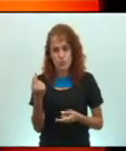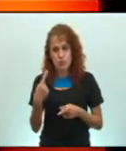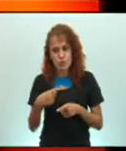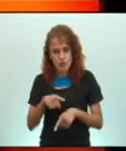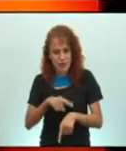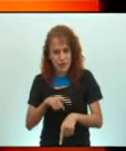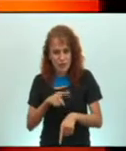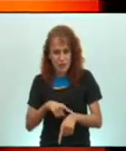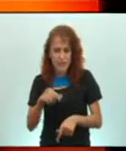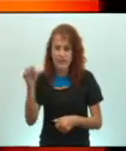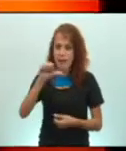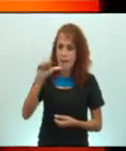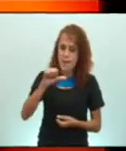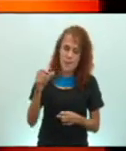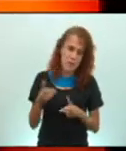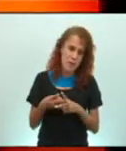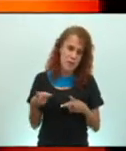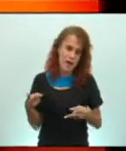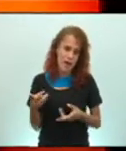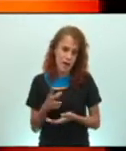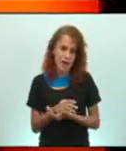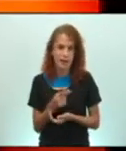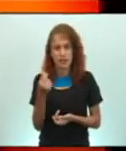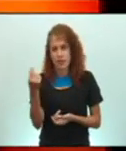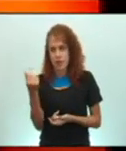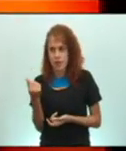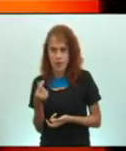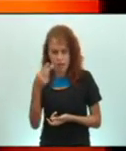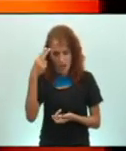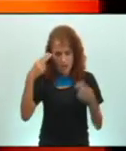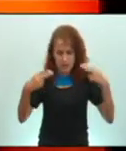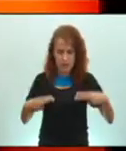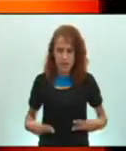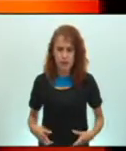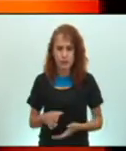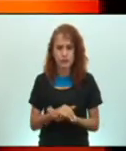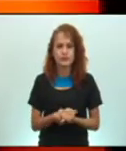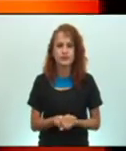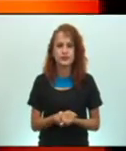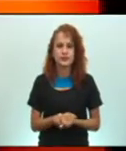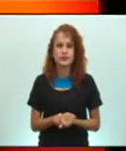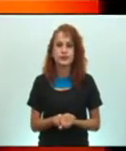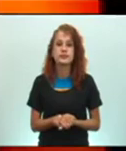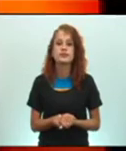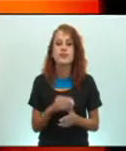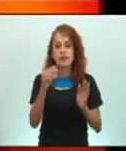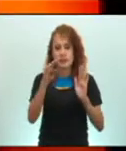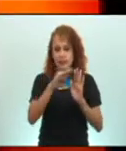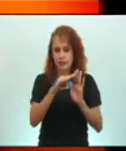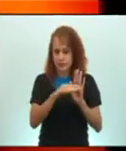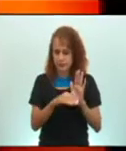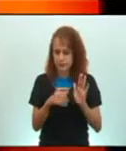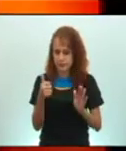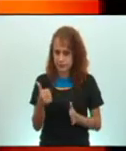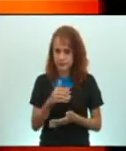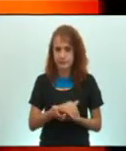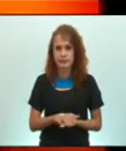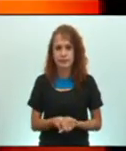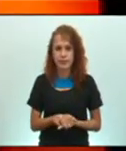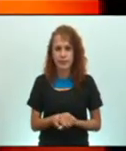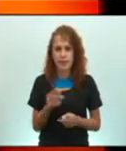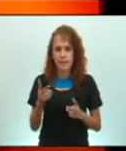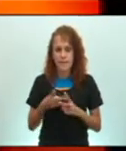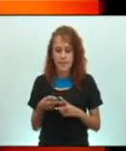muy perjuicioso para la economía, para la salud. Incluso tenemos que prepararnos muy bien y para eso